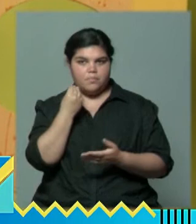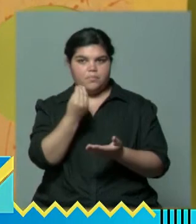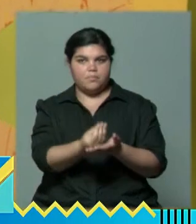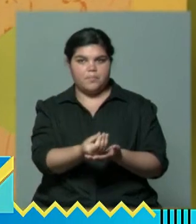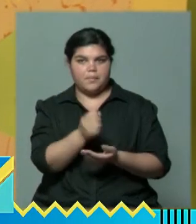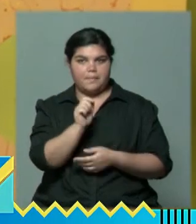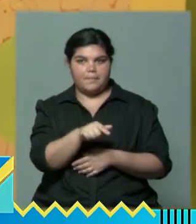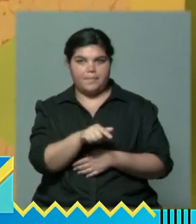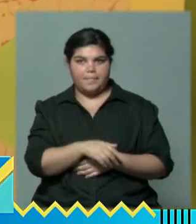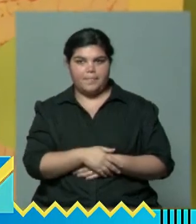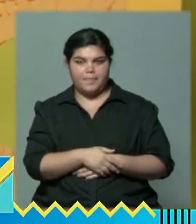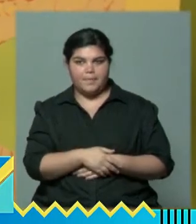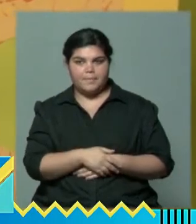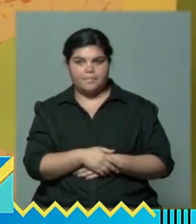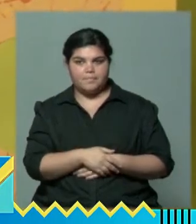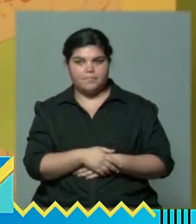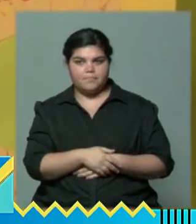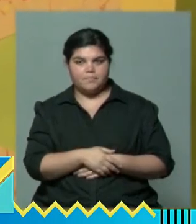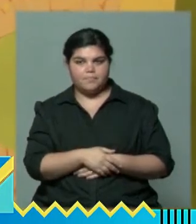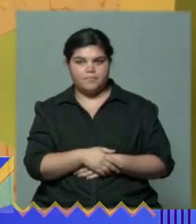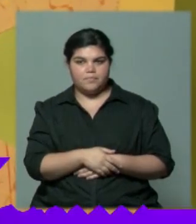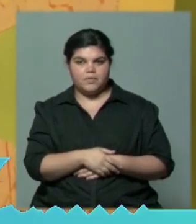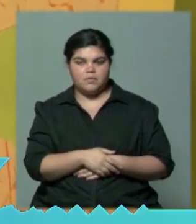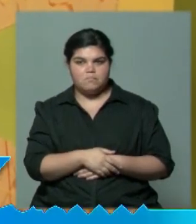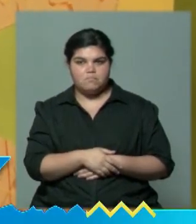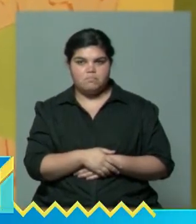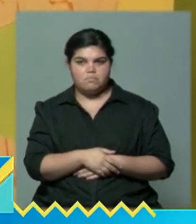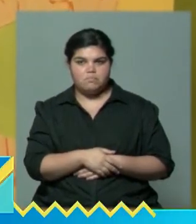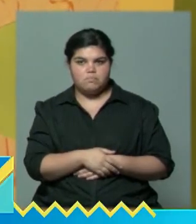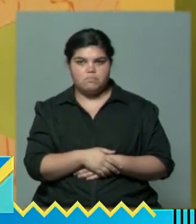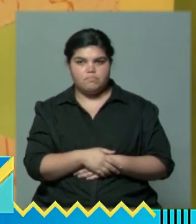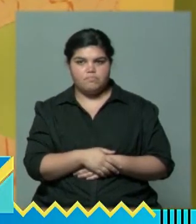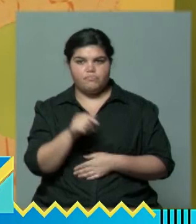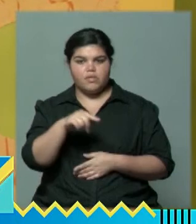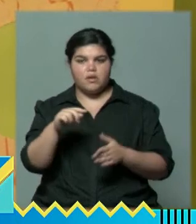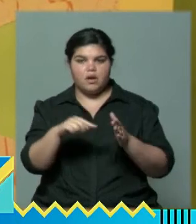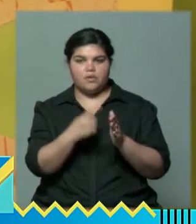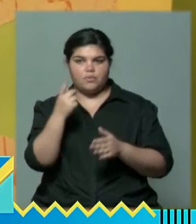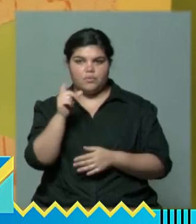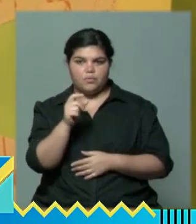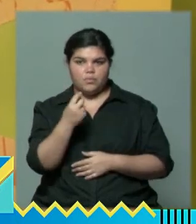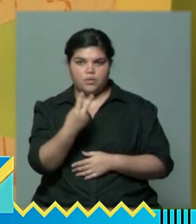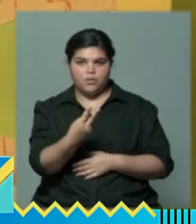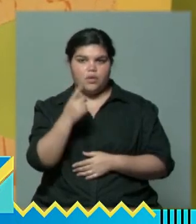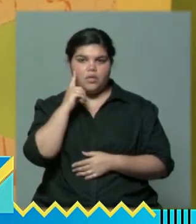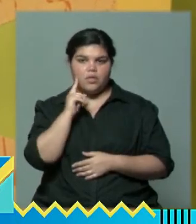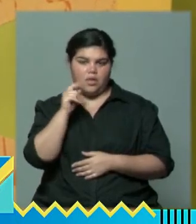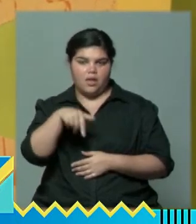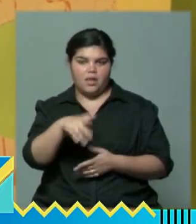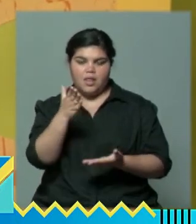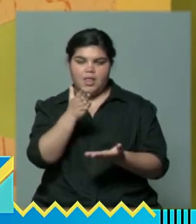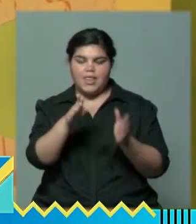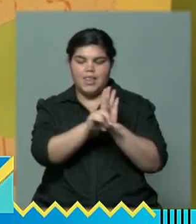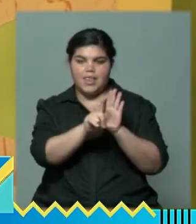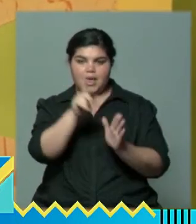ahí en el bloque oficialista, porque en el segundo artículo de la ley que se votó hoy, establece